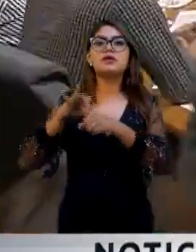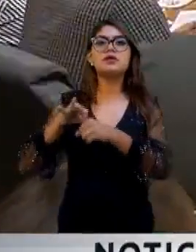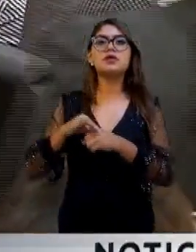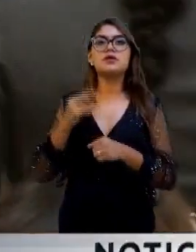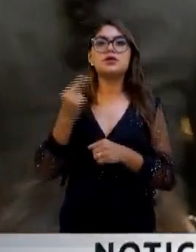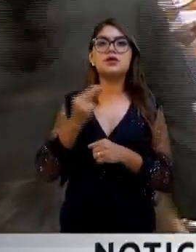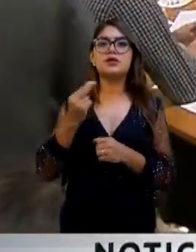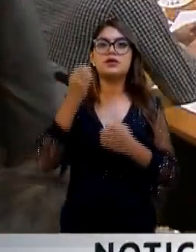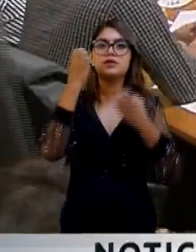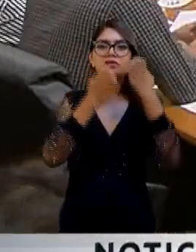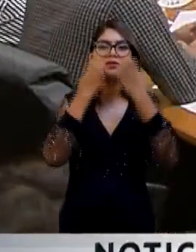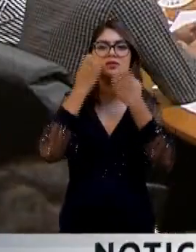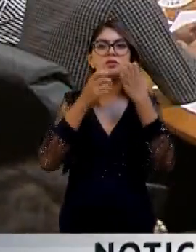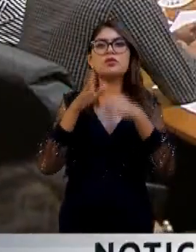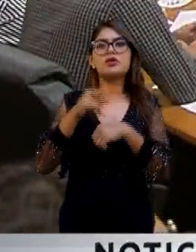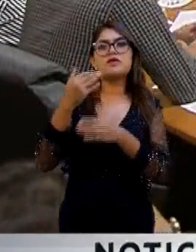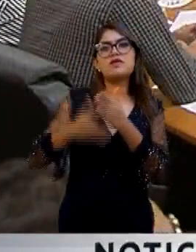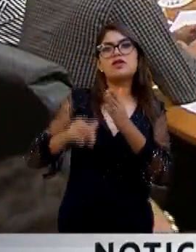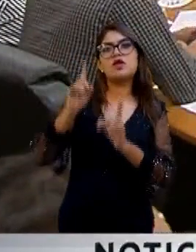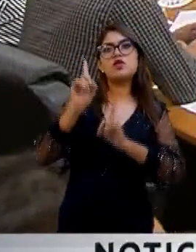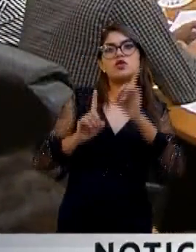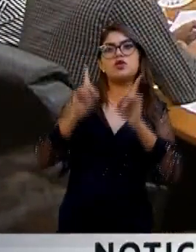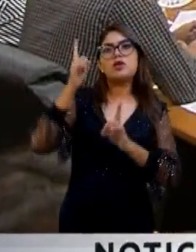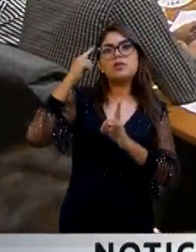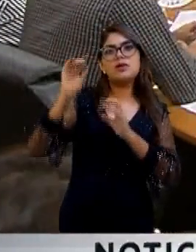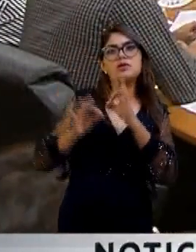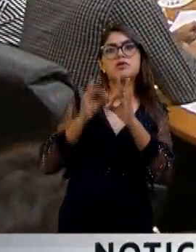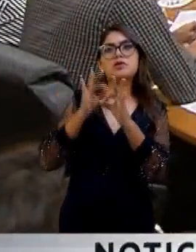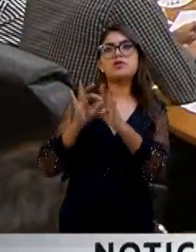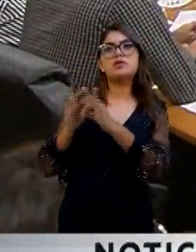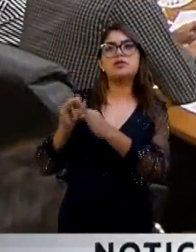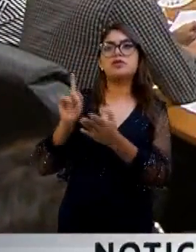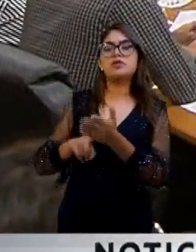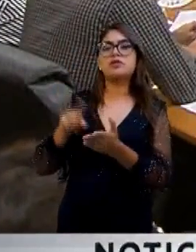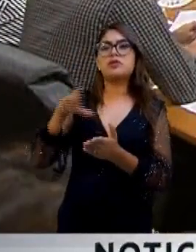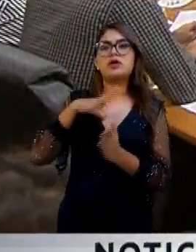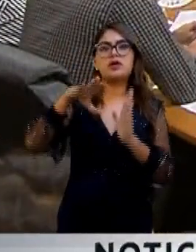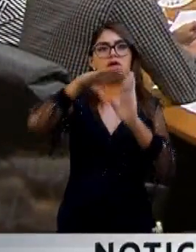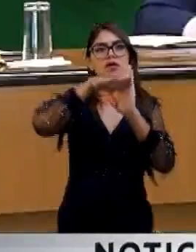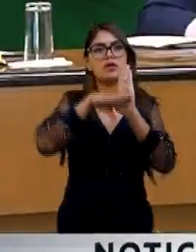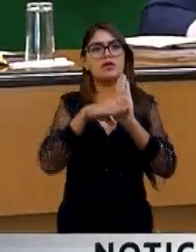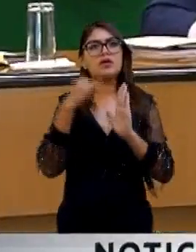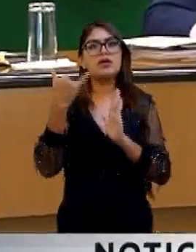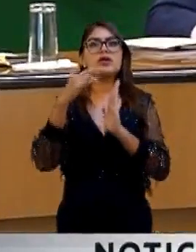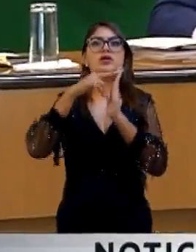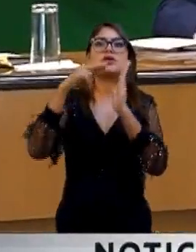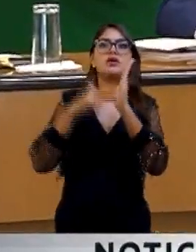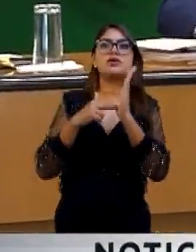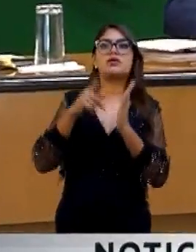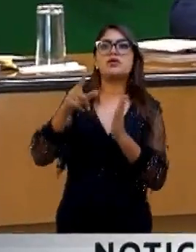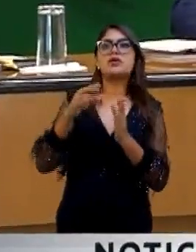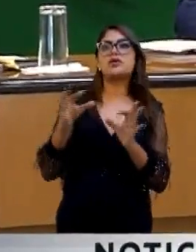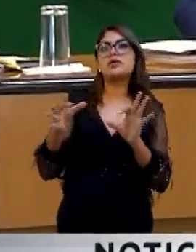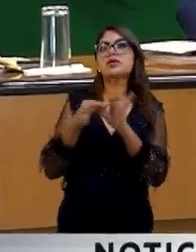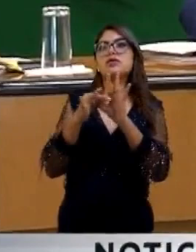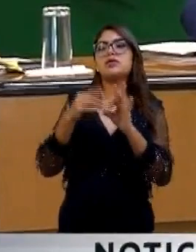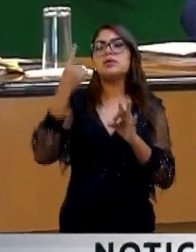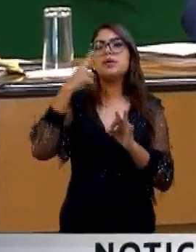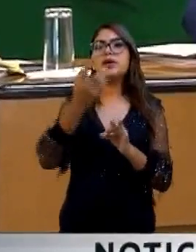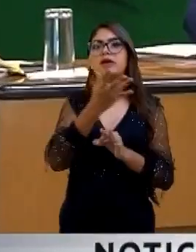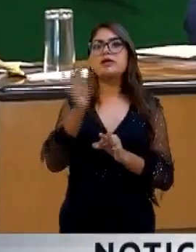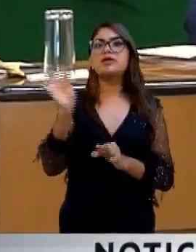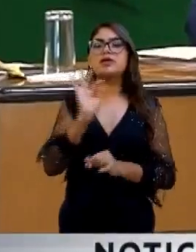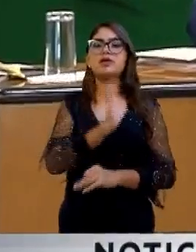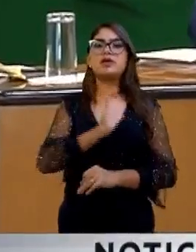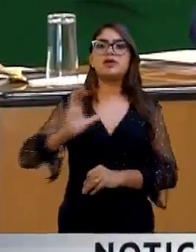varias incógnitas que habría que resolver antes de aplicarse, como es el caso de los lineamientos y requisitos que se adoptarán para quienes sean